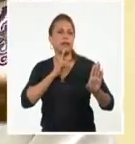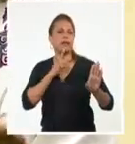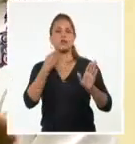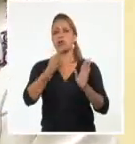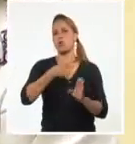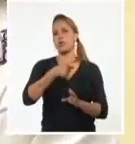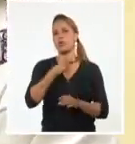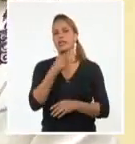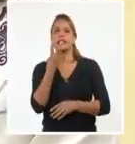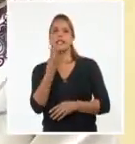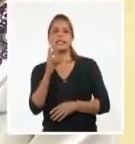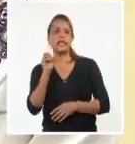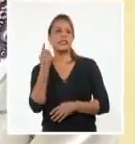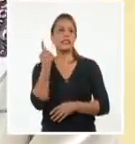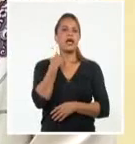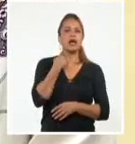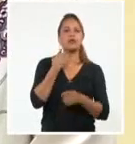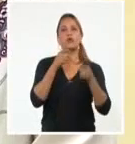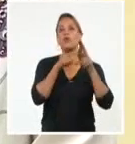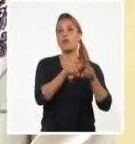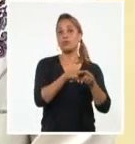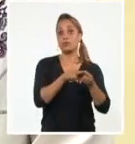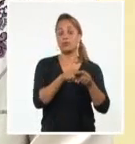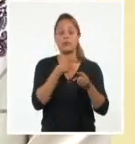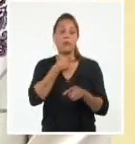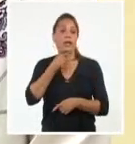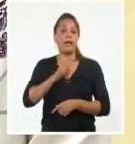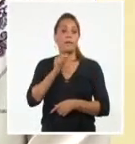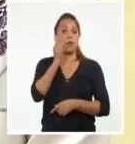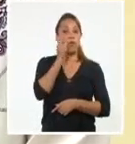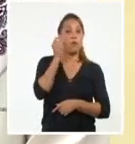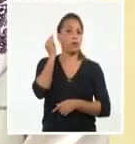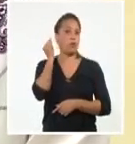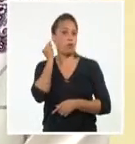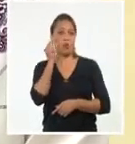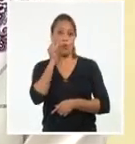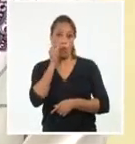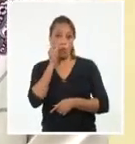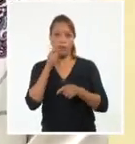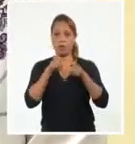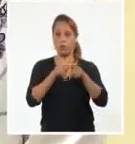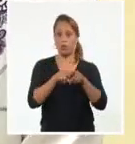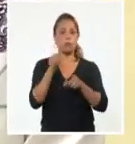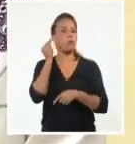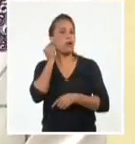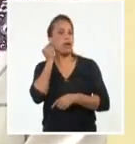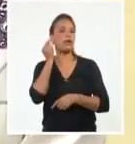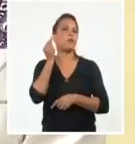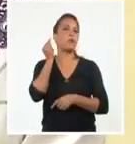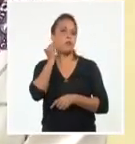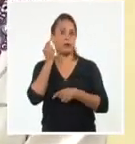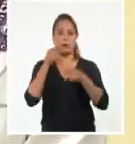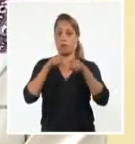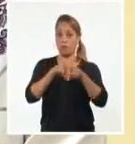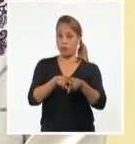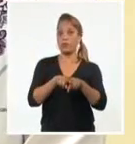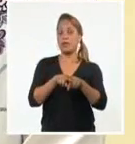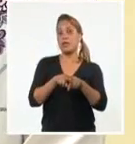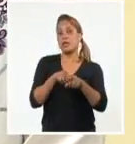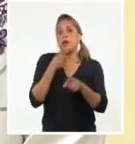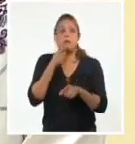llevan 30 años unidos, y para mí es lo más natural del mundo verlos. ¿Cómo no les voy a permitir que, si se